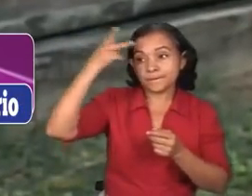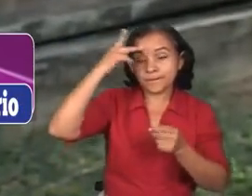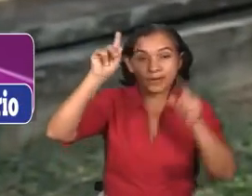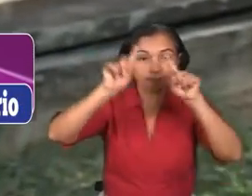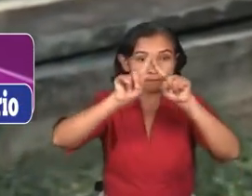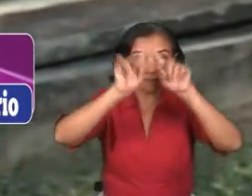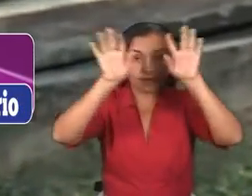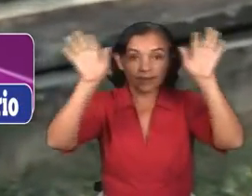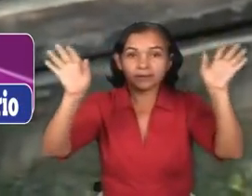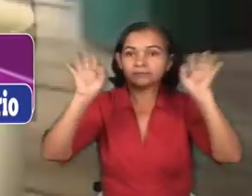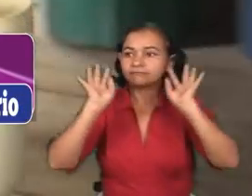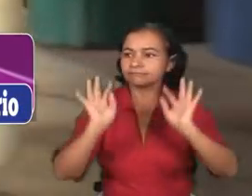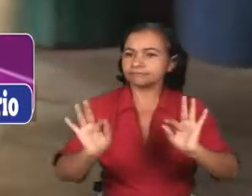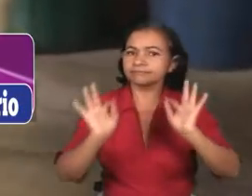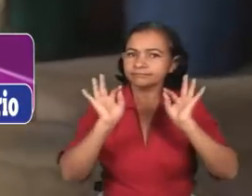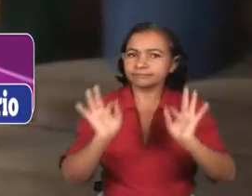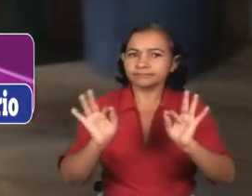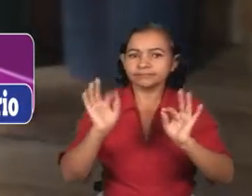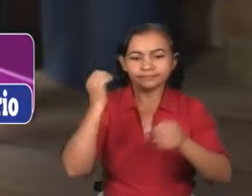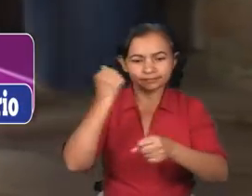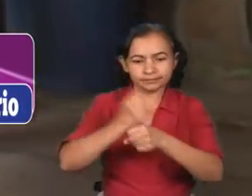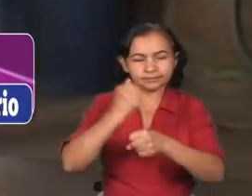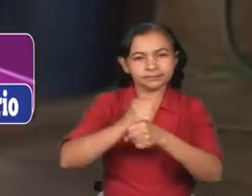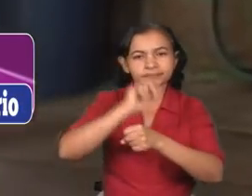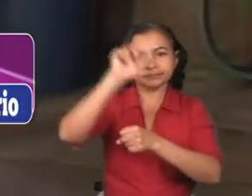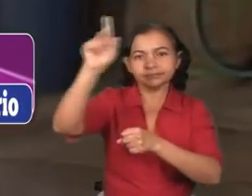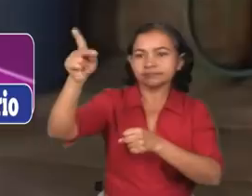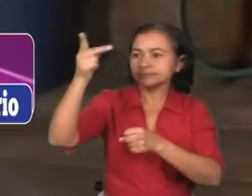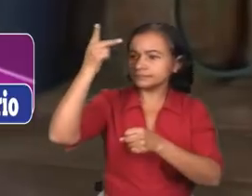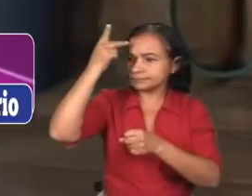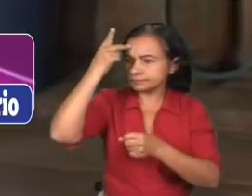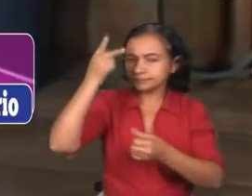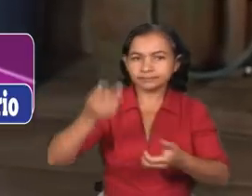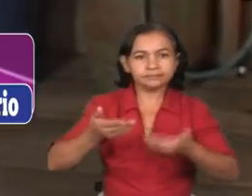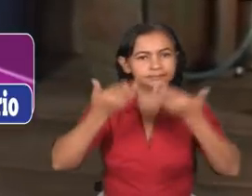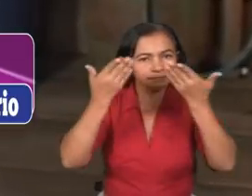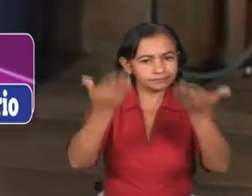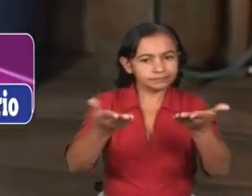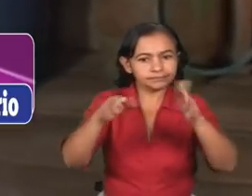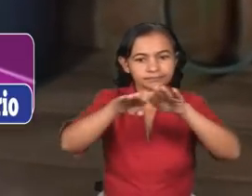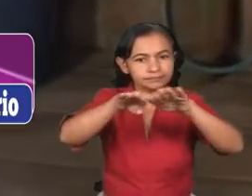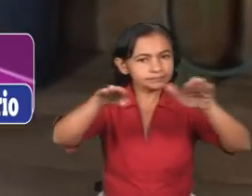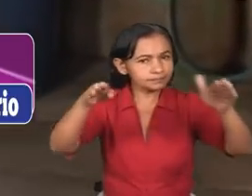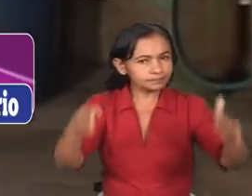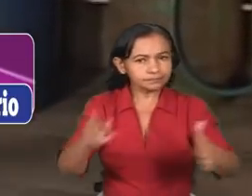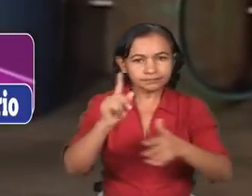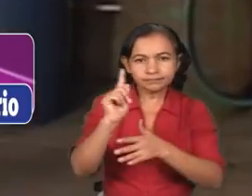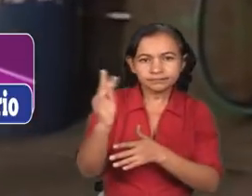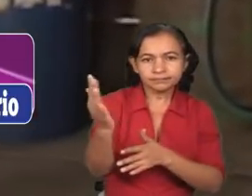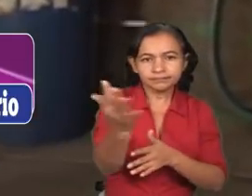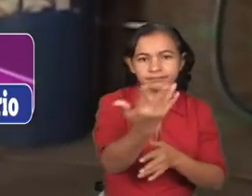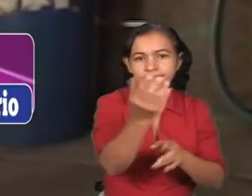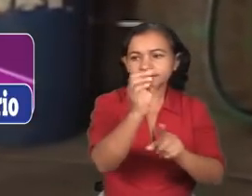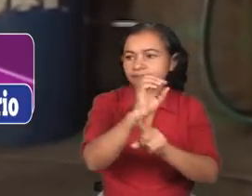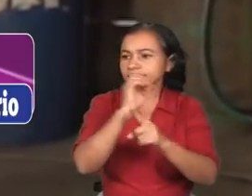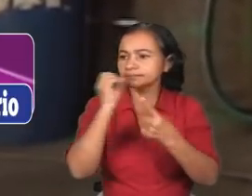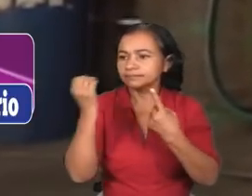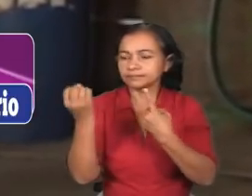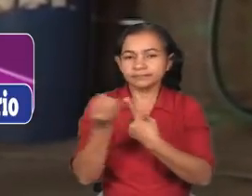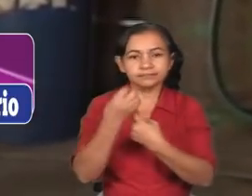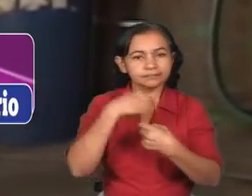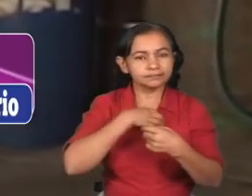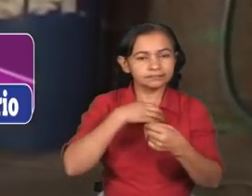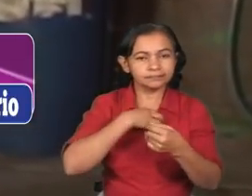establecida, transparente, ¿no? Se elaboró la política, se le presenta en una mesa a todos los organismos financieros del país. Y ahí